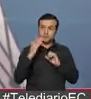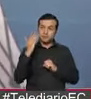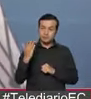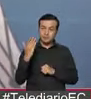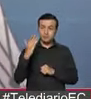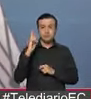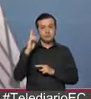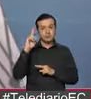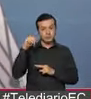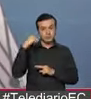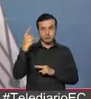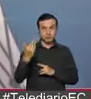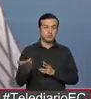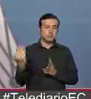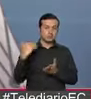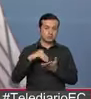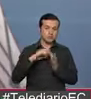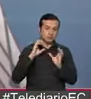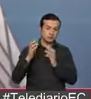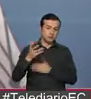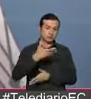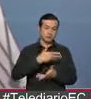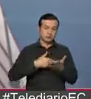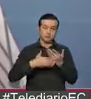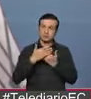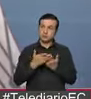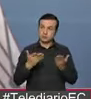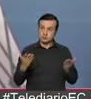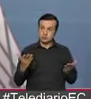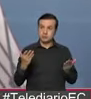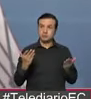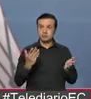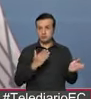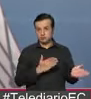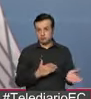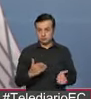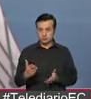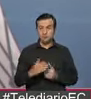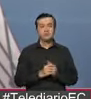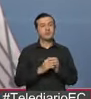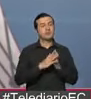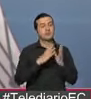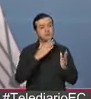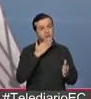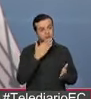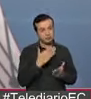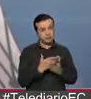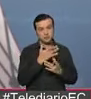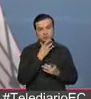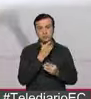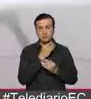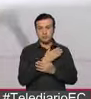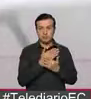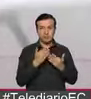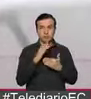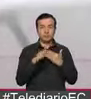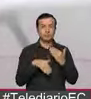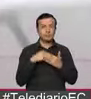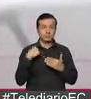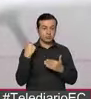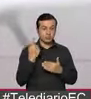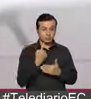general ojalá tengamos la posibilidad de tener la presencia suya en otro momento en este espacio gracias eduardo un gusto para nosotros